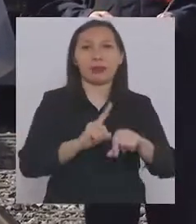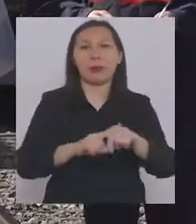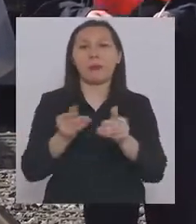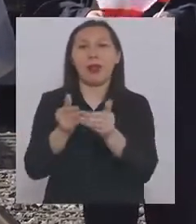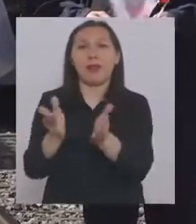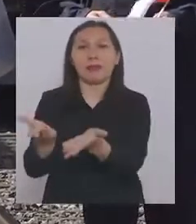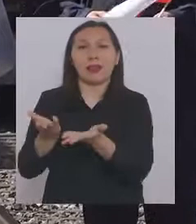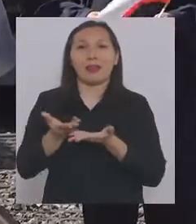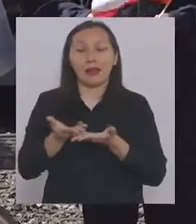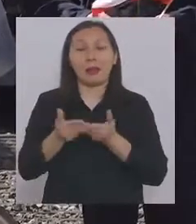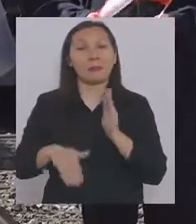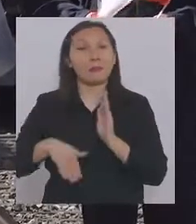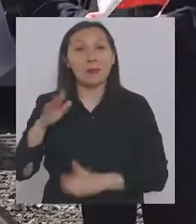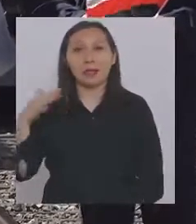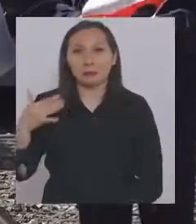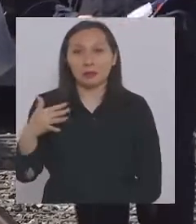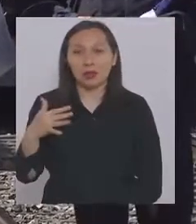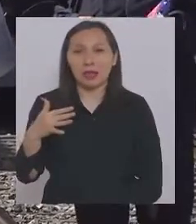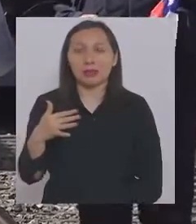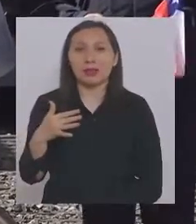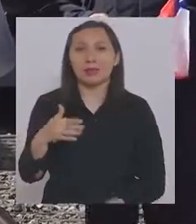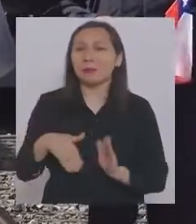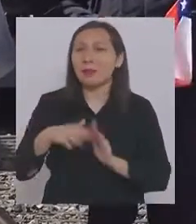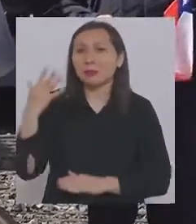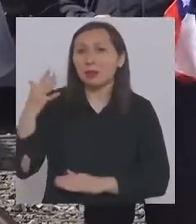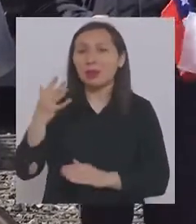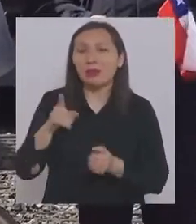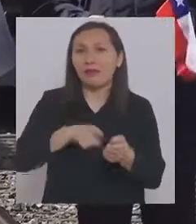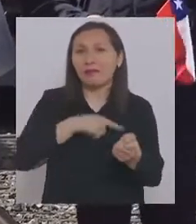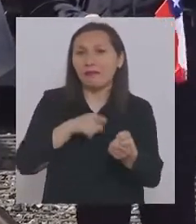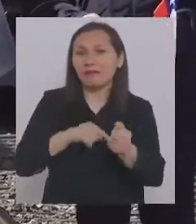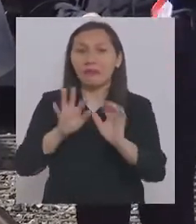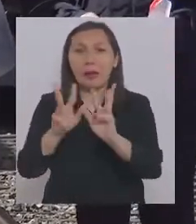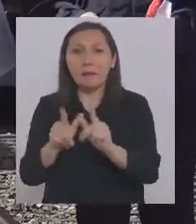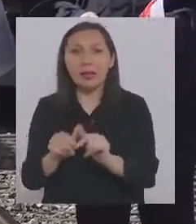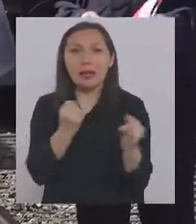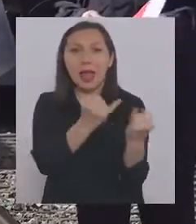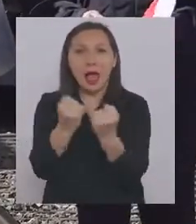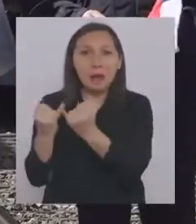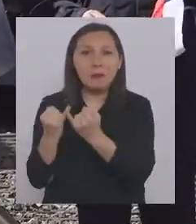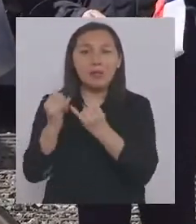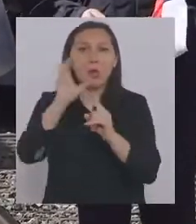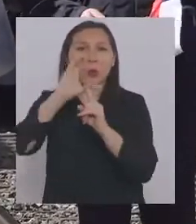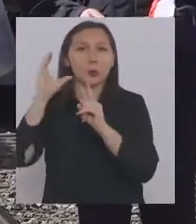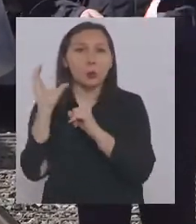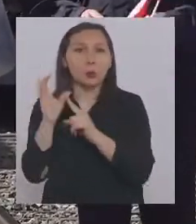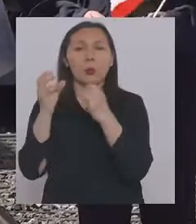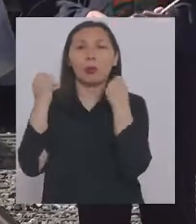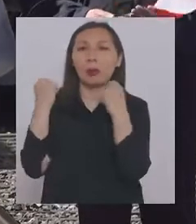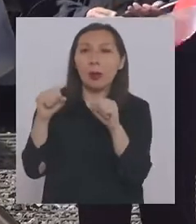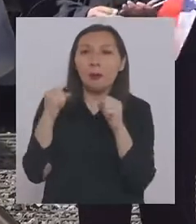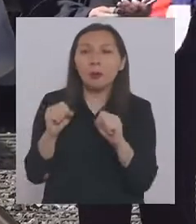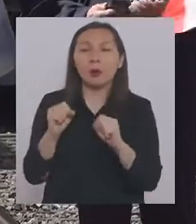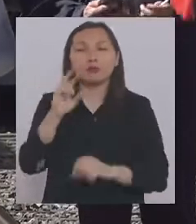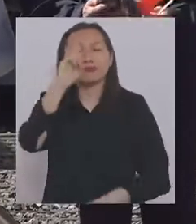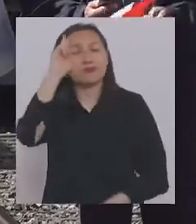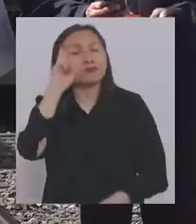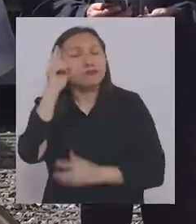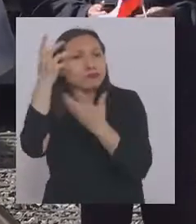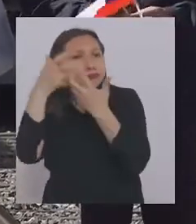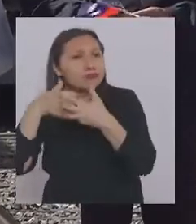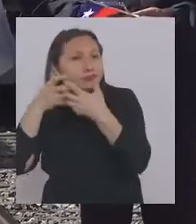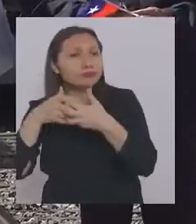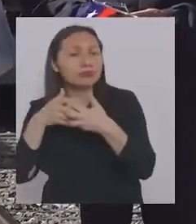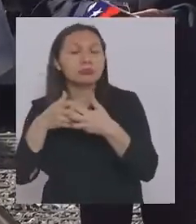más importante. Para lo más importante, para la familia, para los amigos, para la cultura, para el deporte, para la reflexión, para la